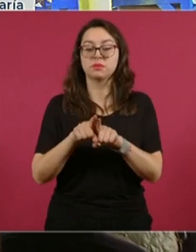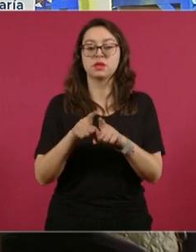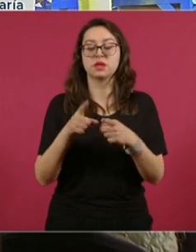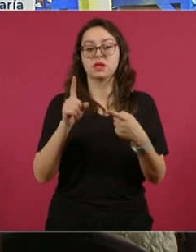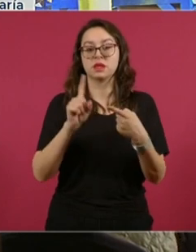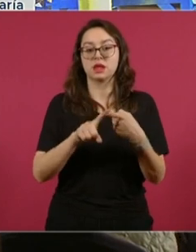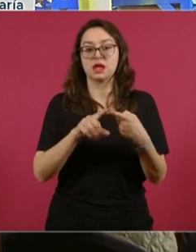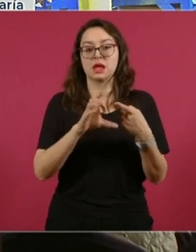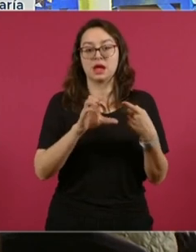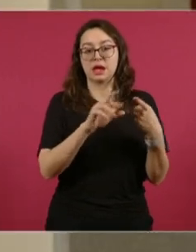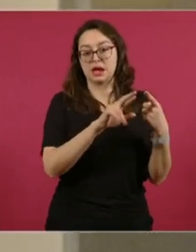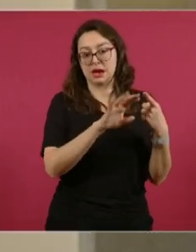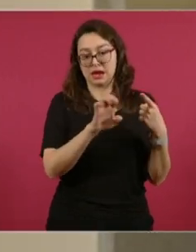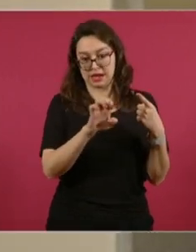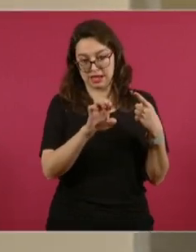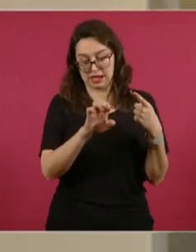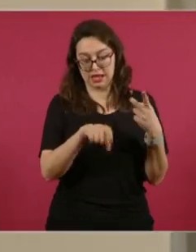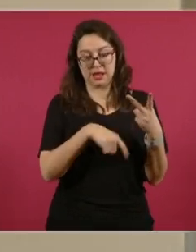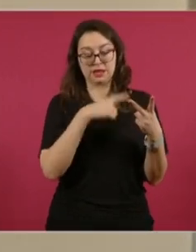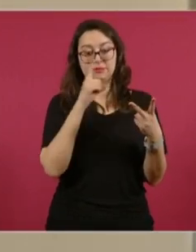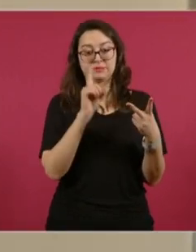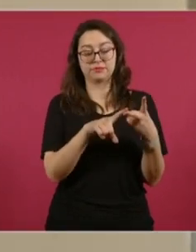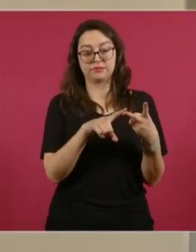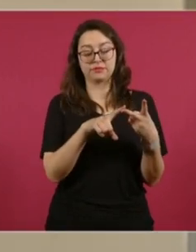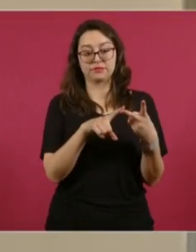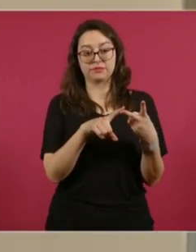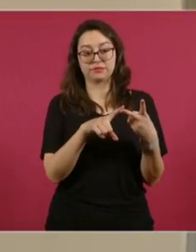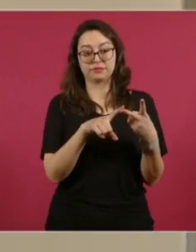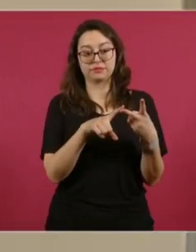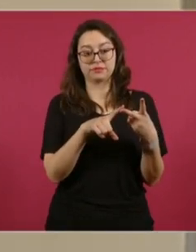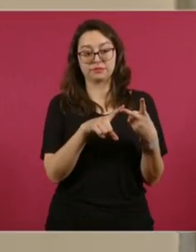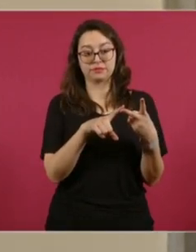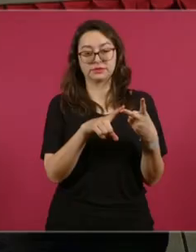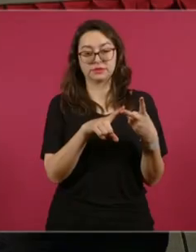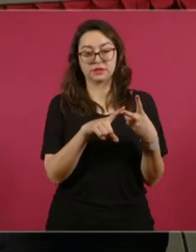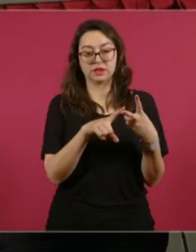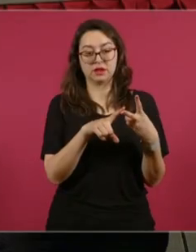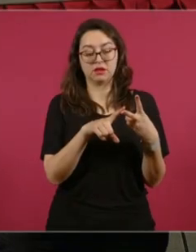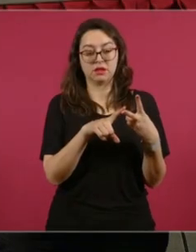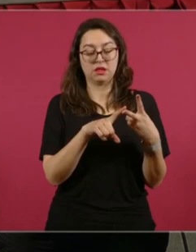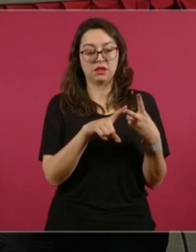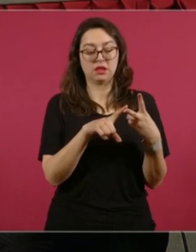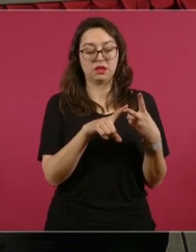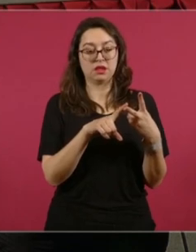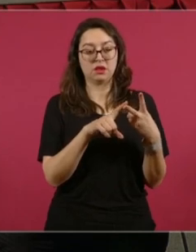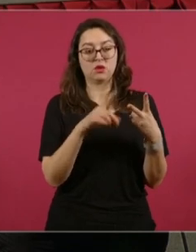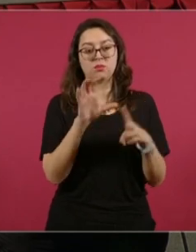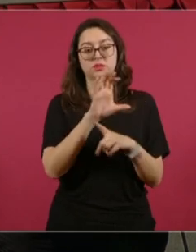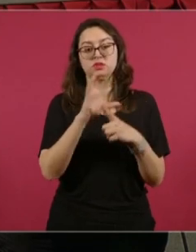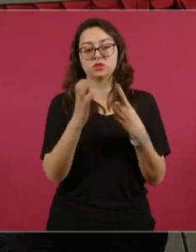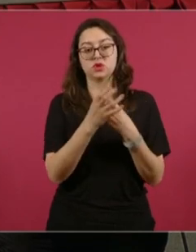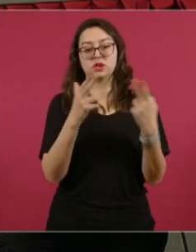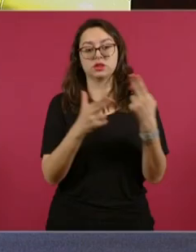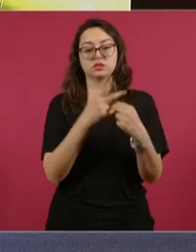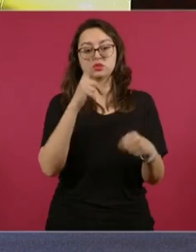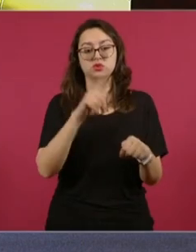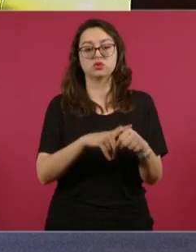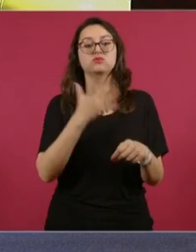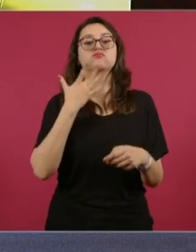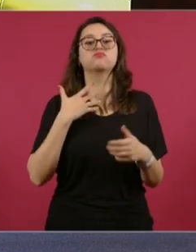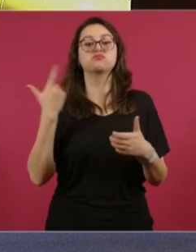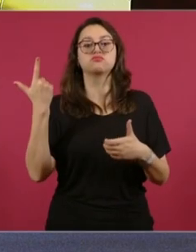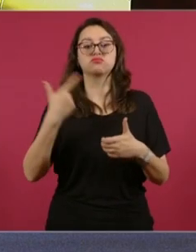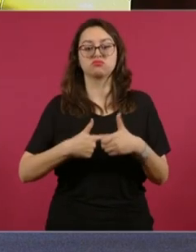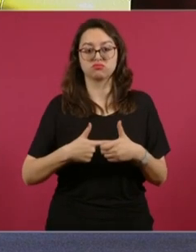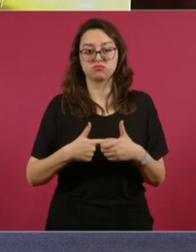la Comisión Reguladora de Energía, la CRE, y está la Comisión Nacional de Hidrocarburos, creada en